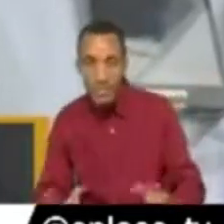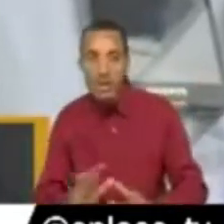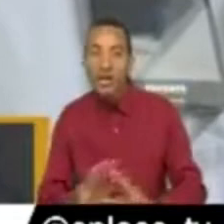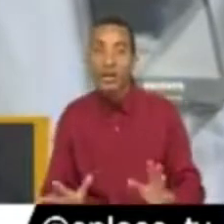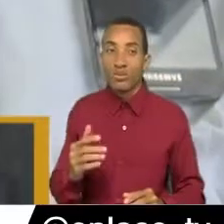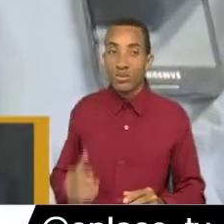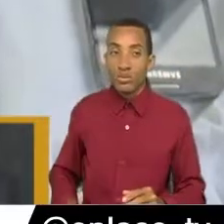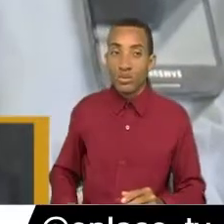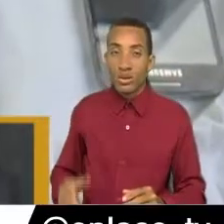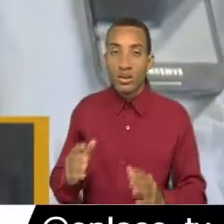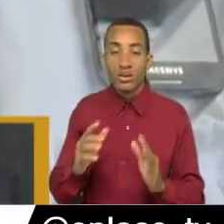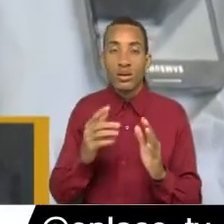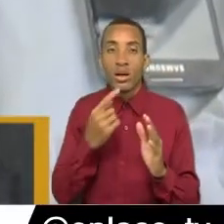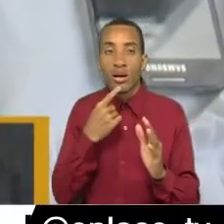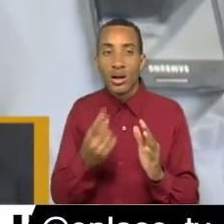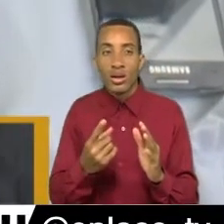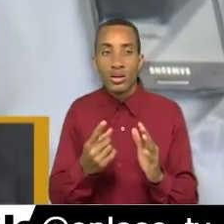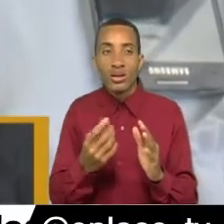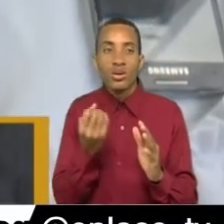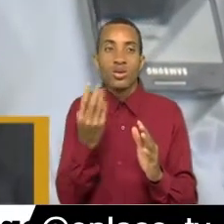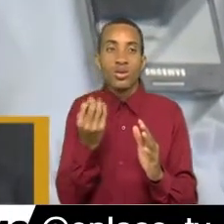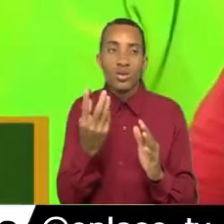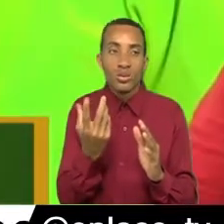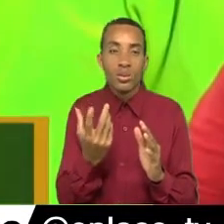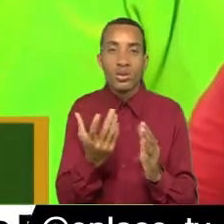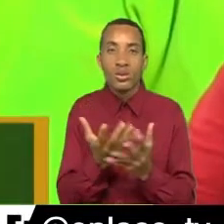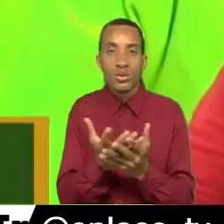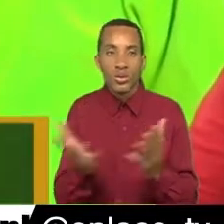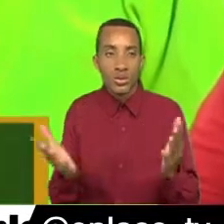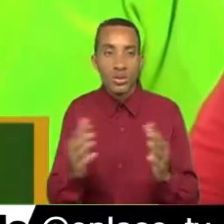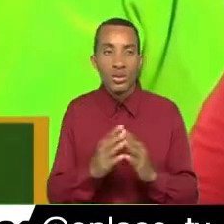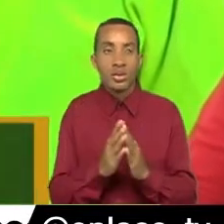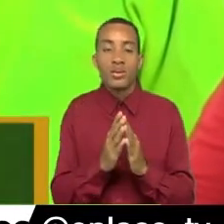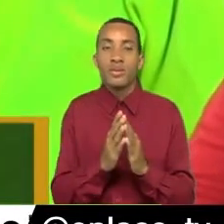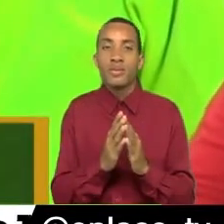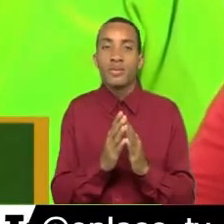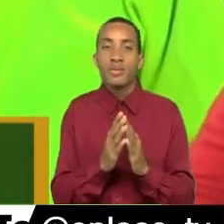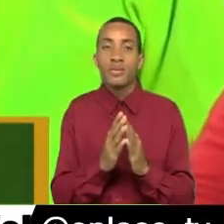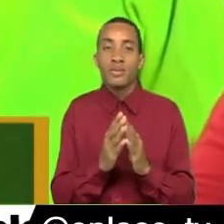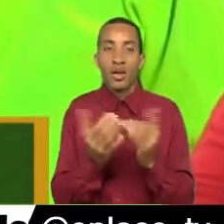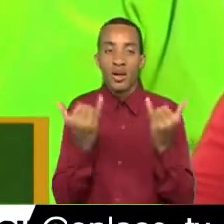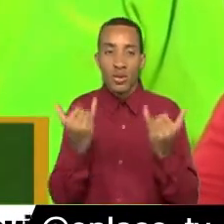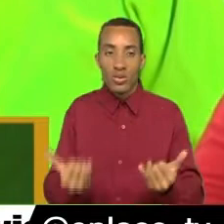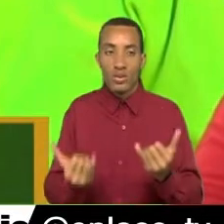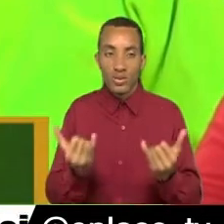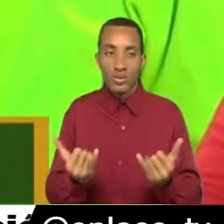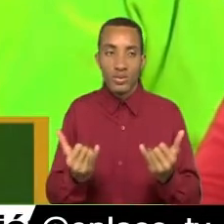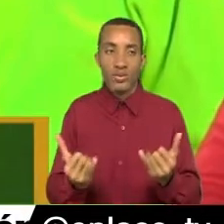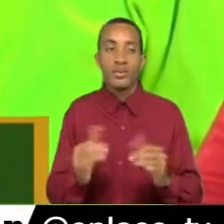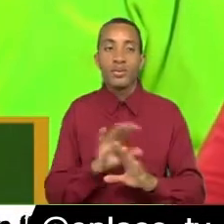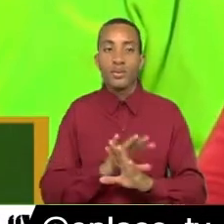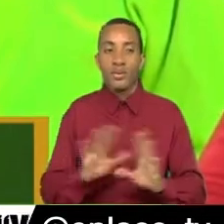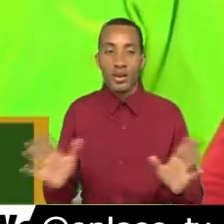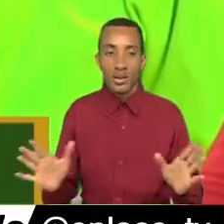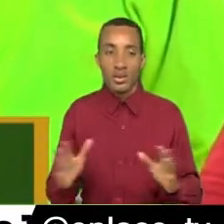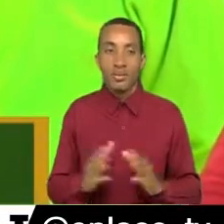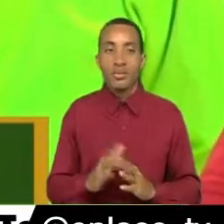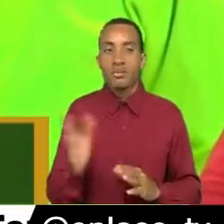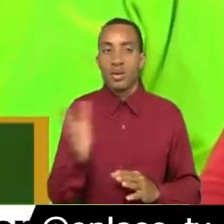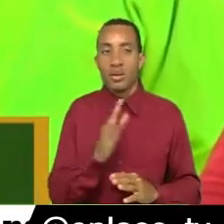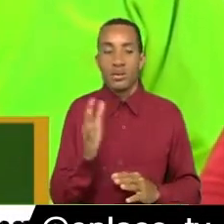número email y ahí es donde determinamos la legalidad de cada uno de los celulares. En este momento ya tenemos recuperados